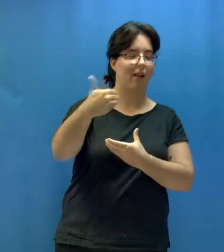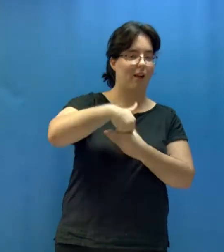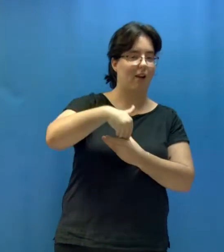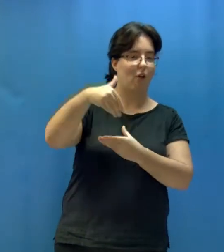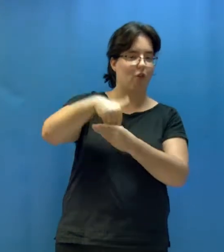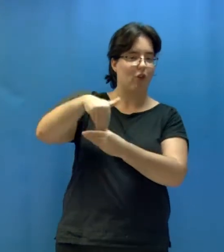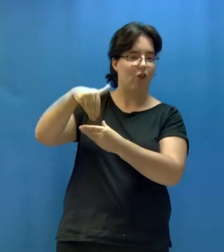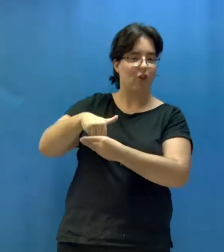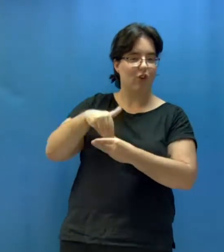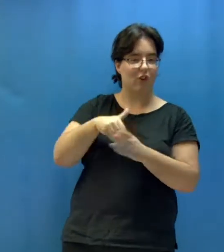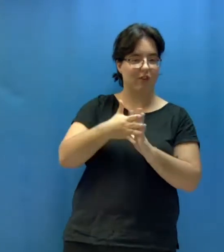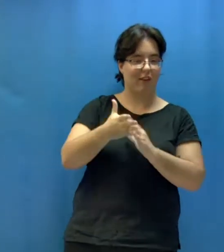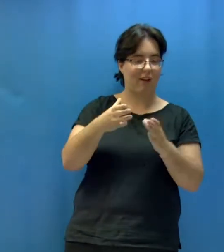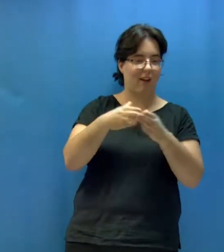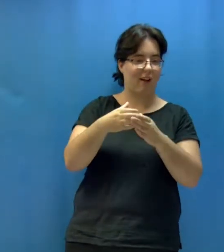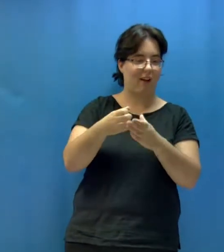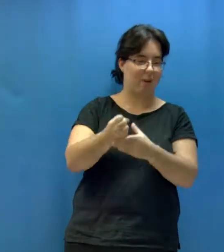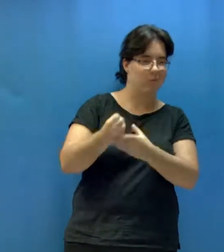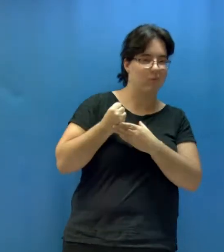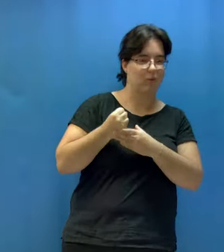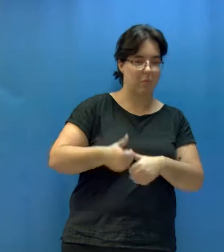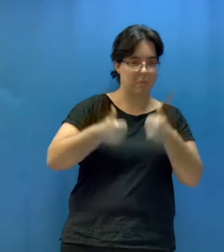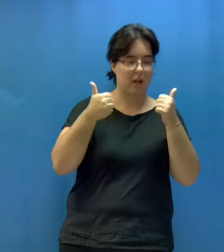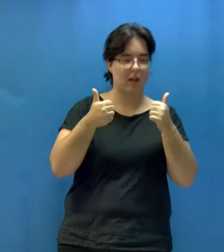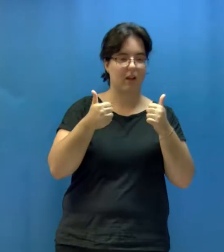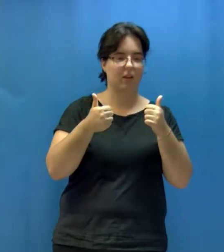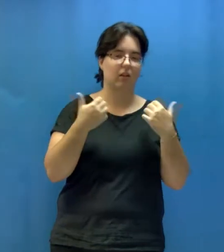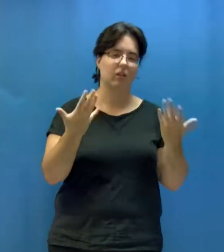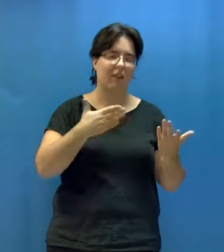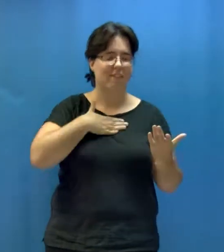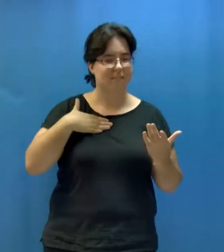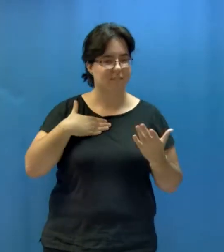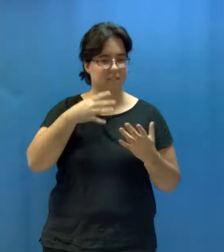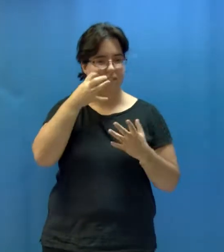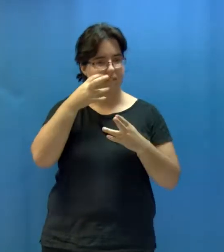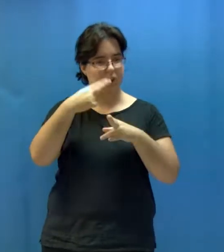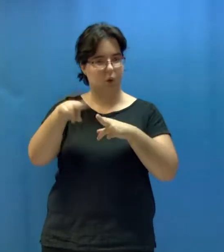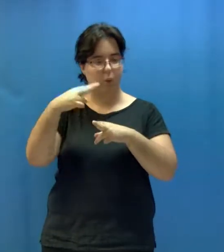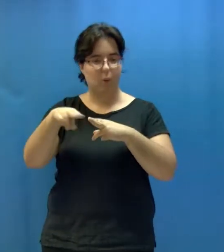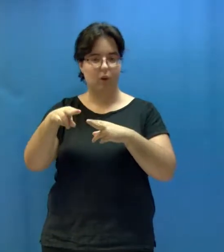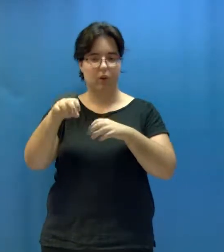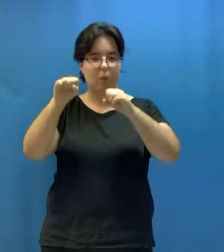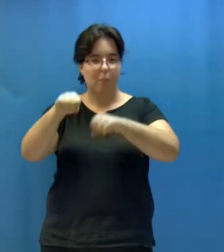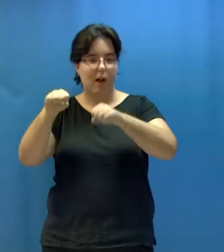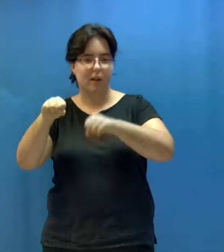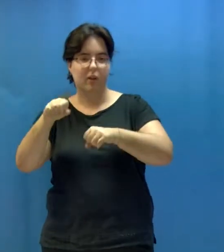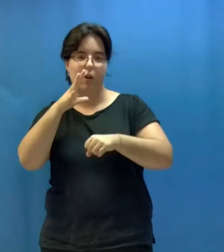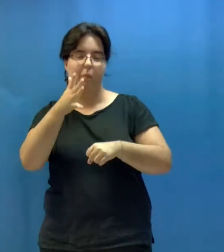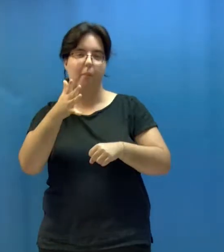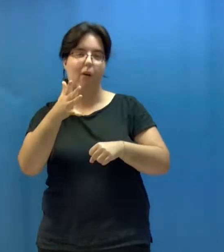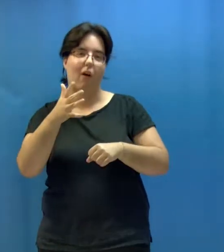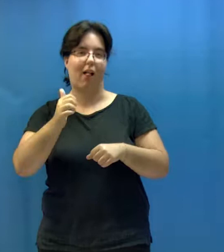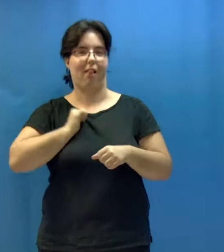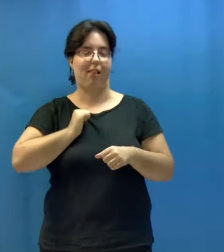propuesta tememos que se politice aún más la política de mayores porque la alcaldesa o un concejal delegado por ella tendrá voto, cuando